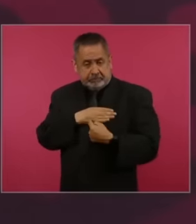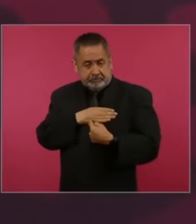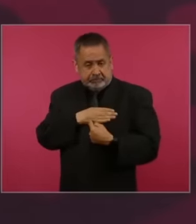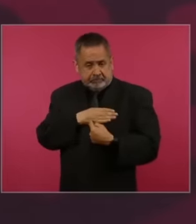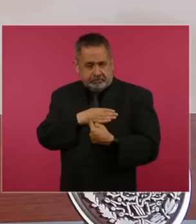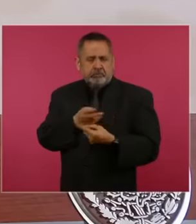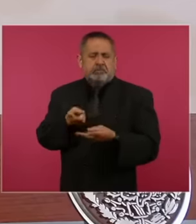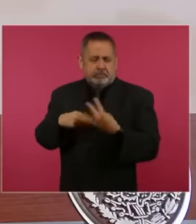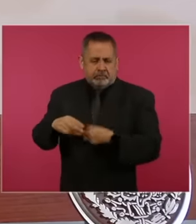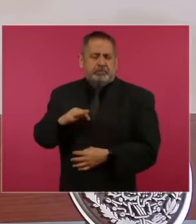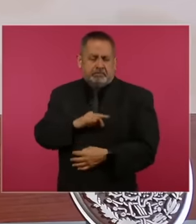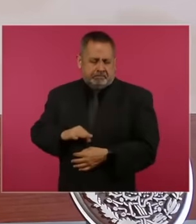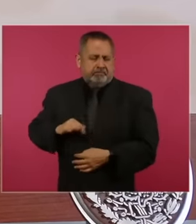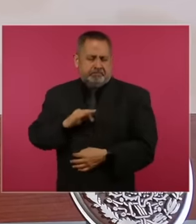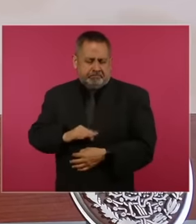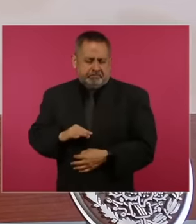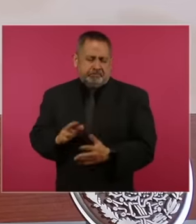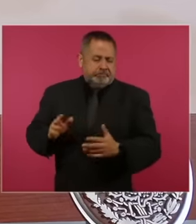podemos ser felices.